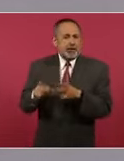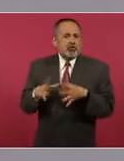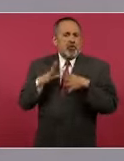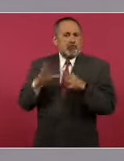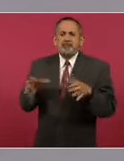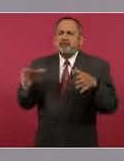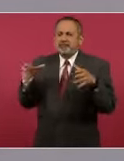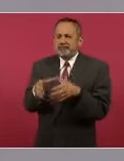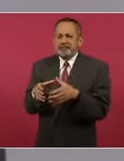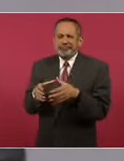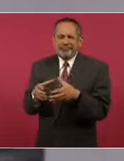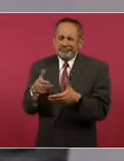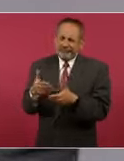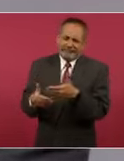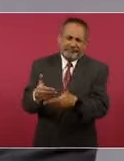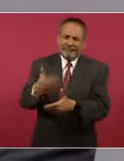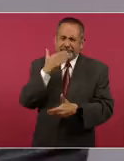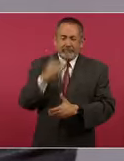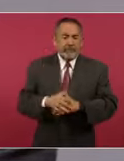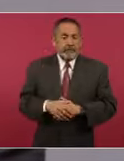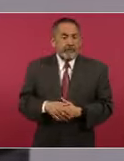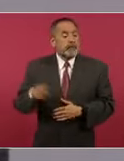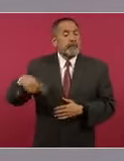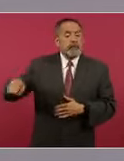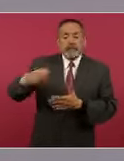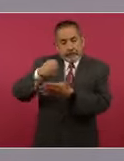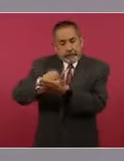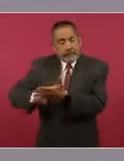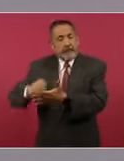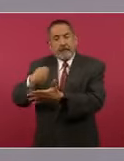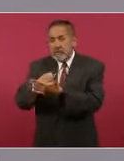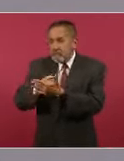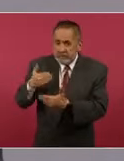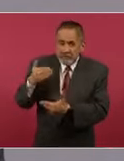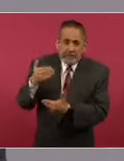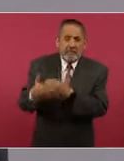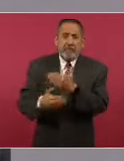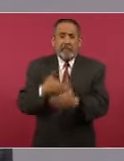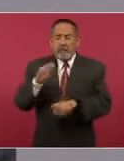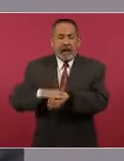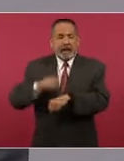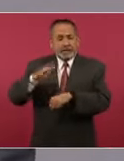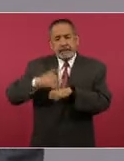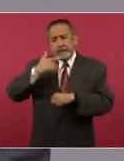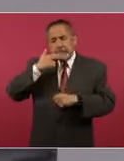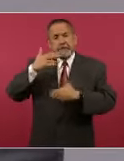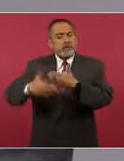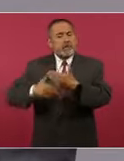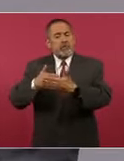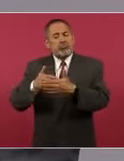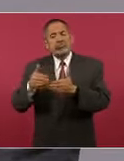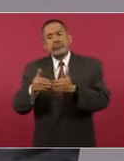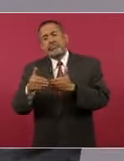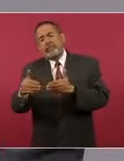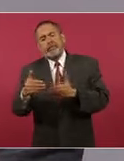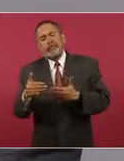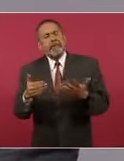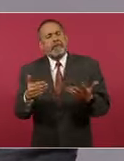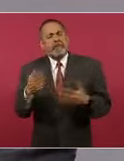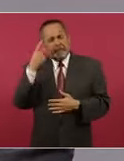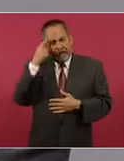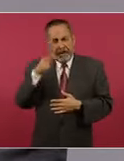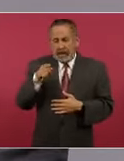movilización política de las masas permitió avanzar en el propósito de hacer